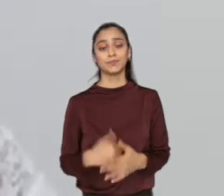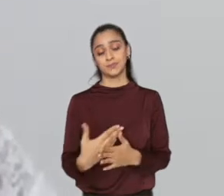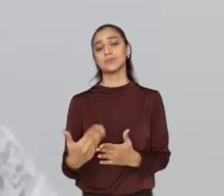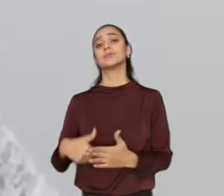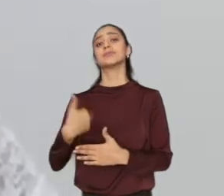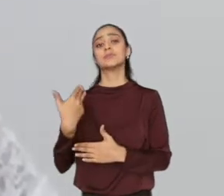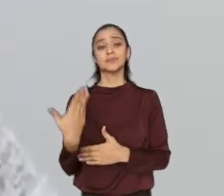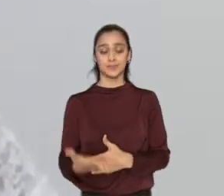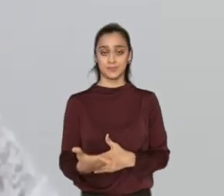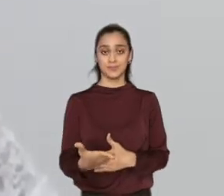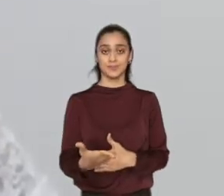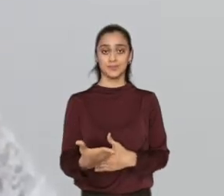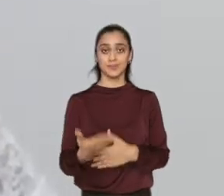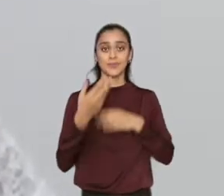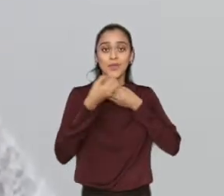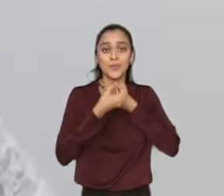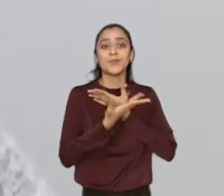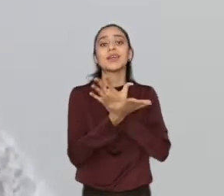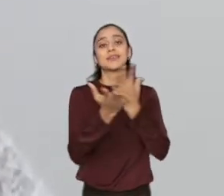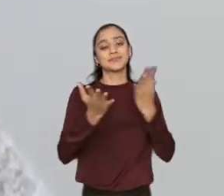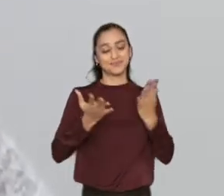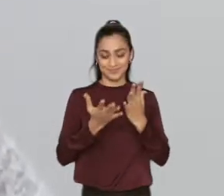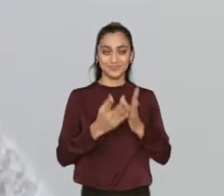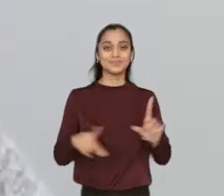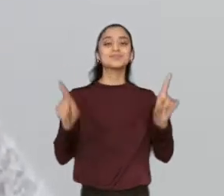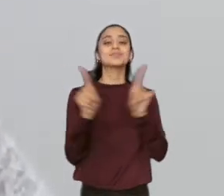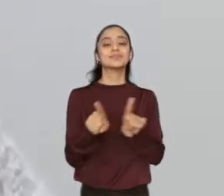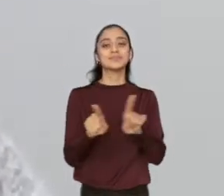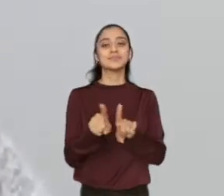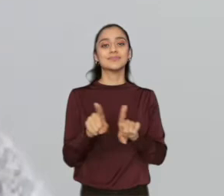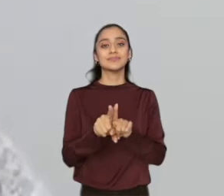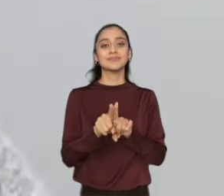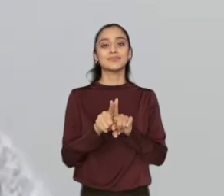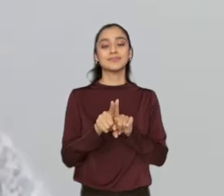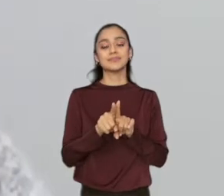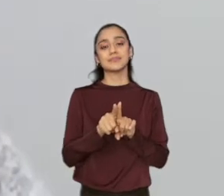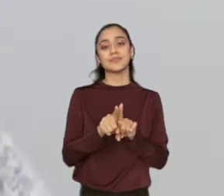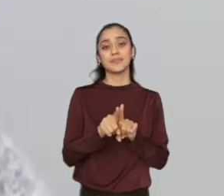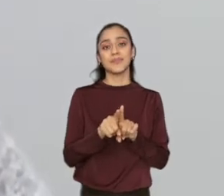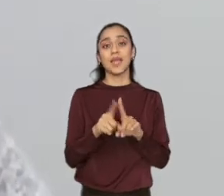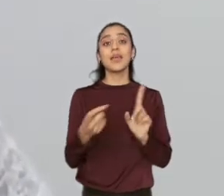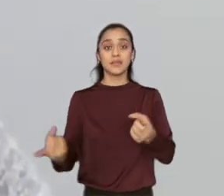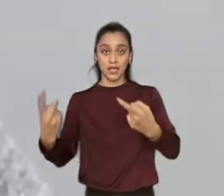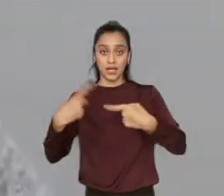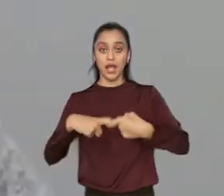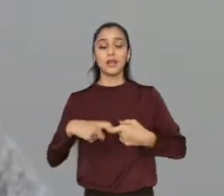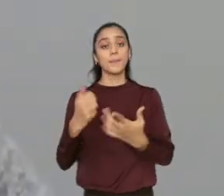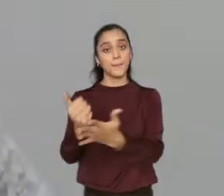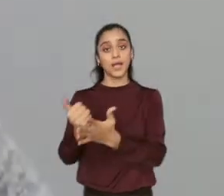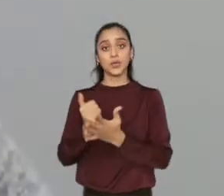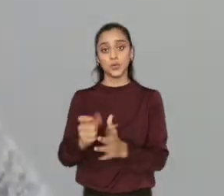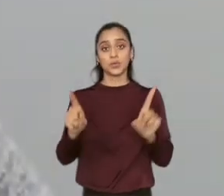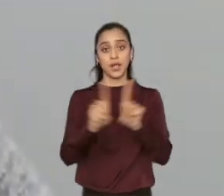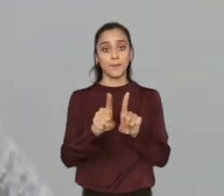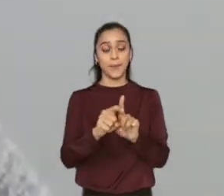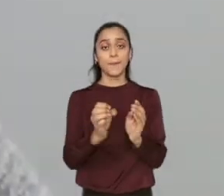Y luego lo saqué. Pero también me sacaron en Senadi. Me ayudó